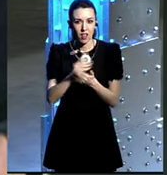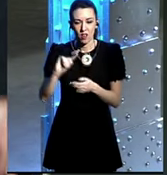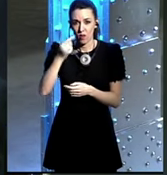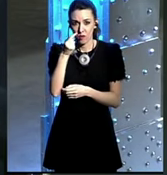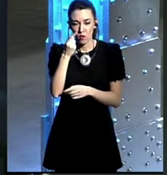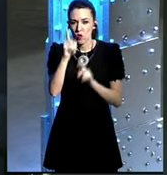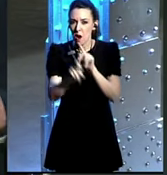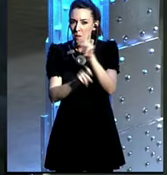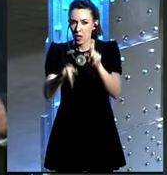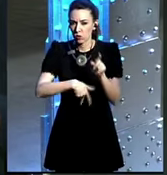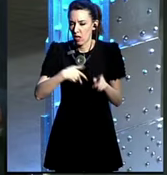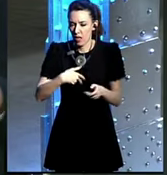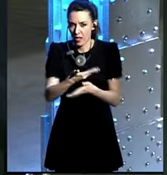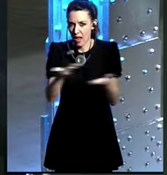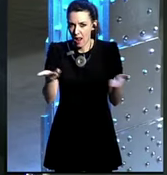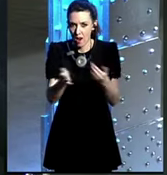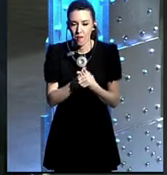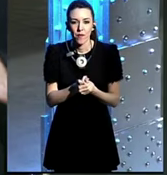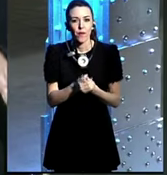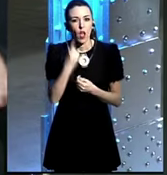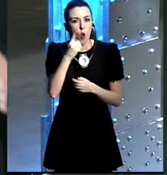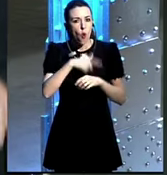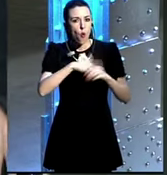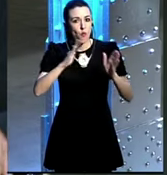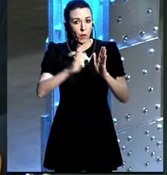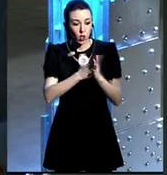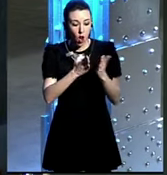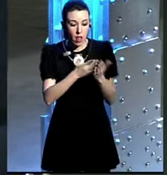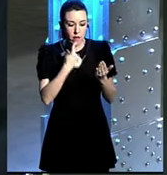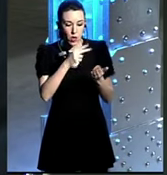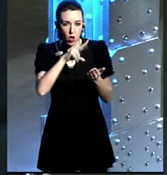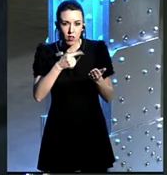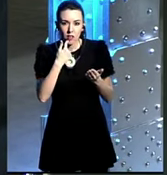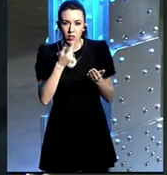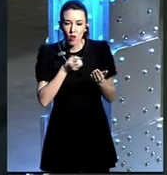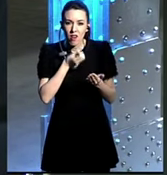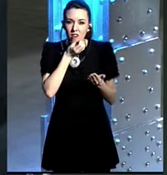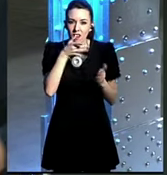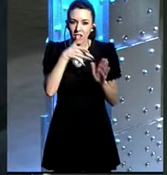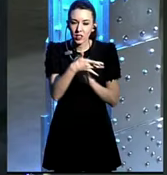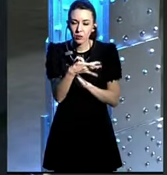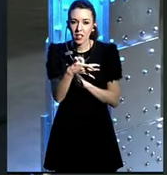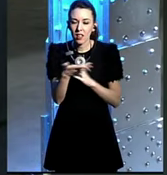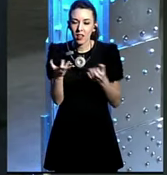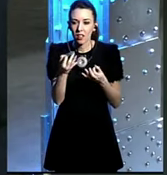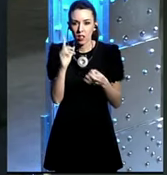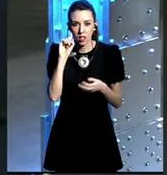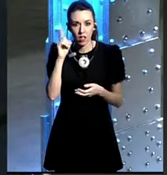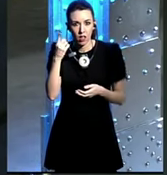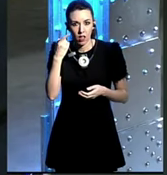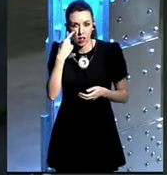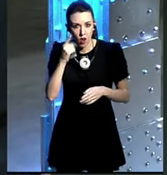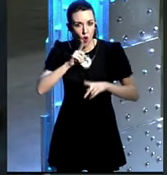una pregunta muy general. Hay un momento en el libro donde cuenta cómo cuando descubre